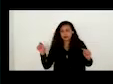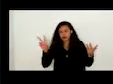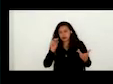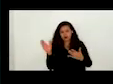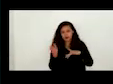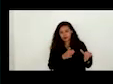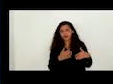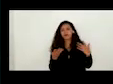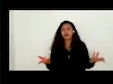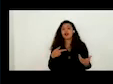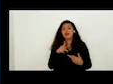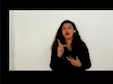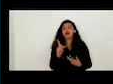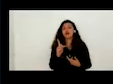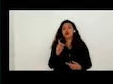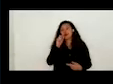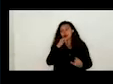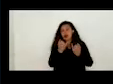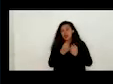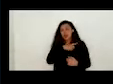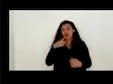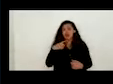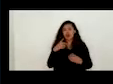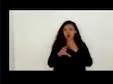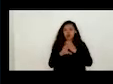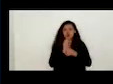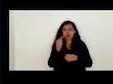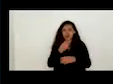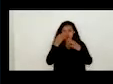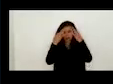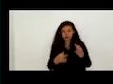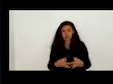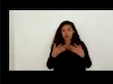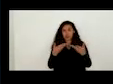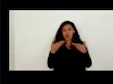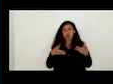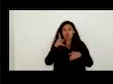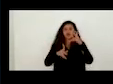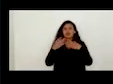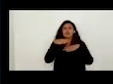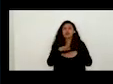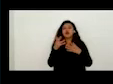Sin embargo, también debe tener el requerimiento adecuado. Y hoy en día se habla que, por ejemplo,